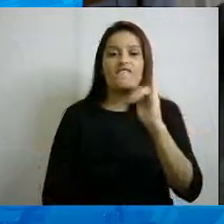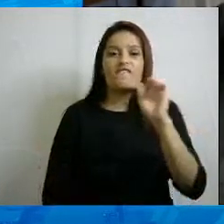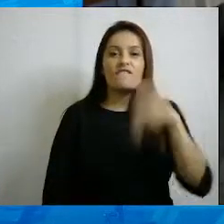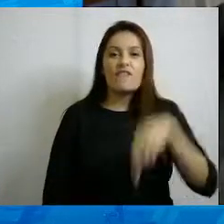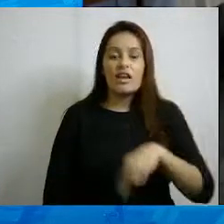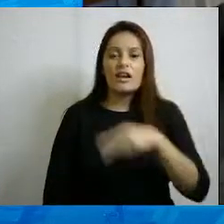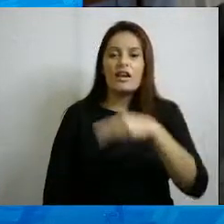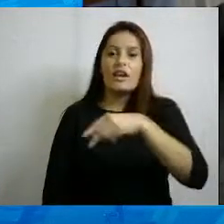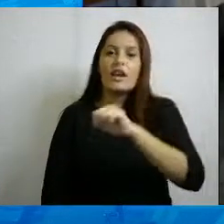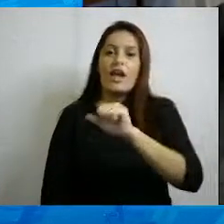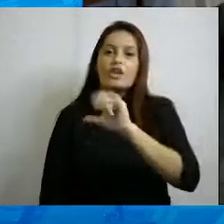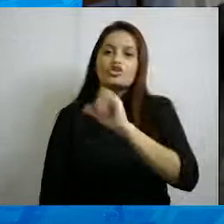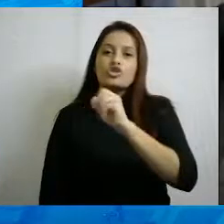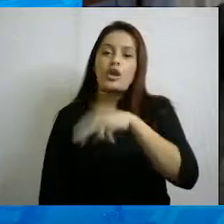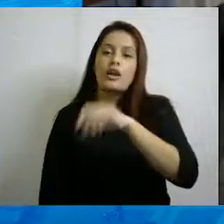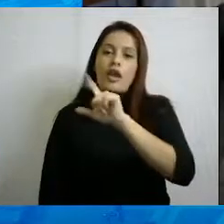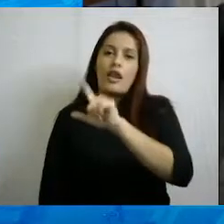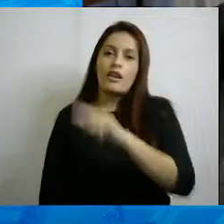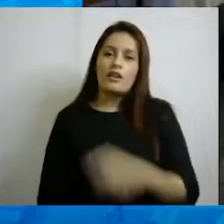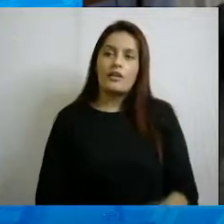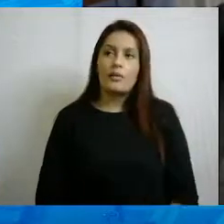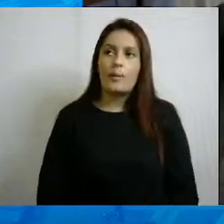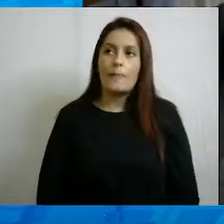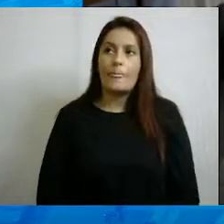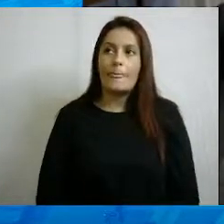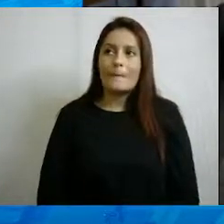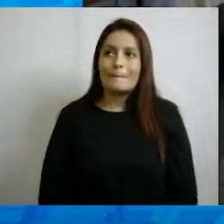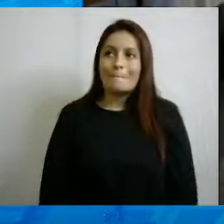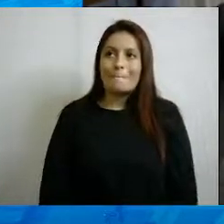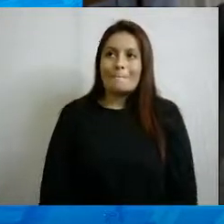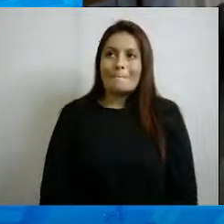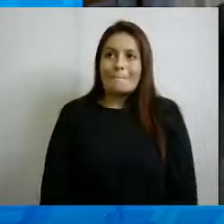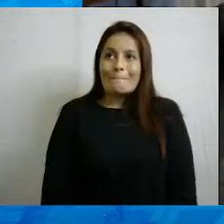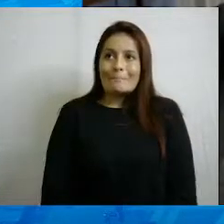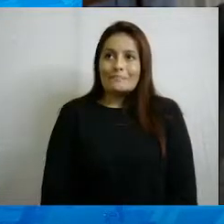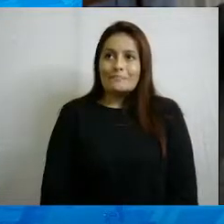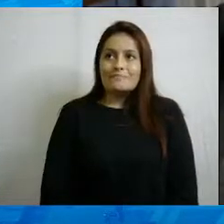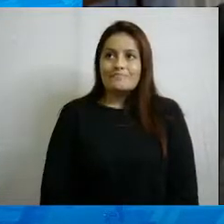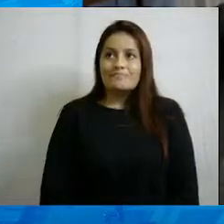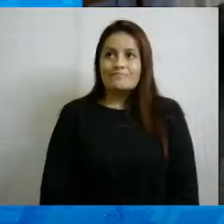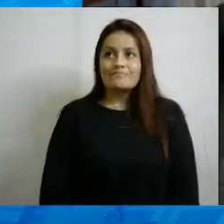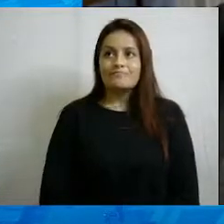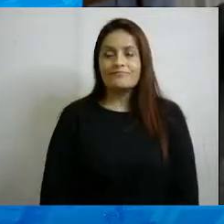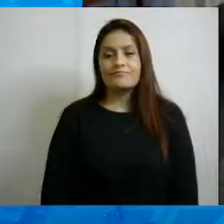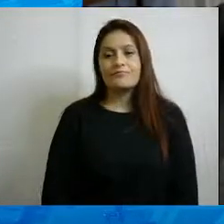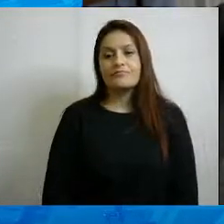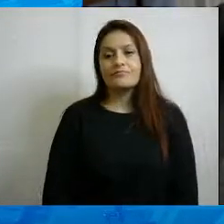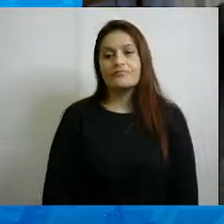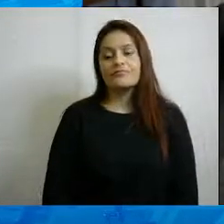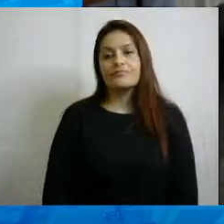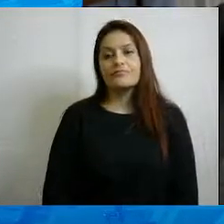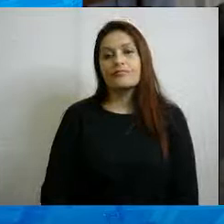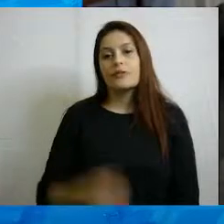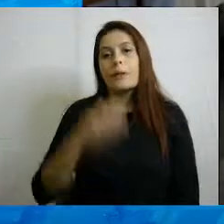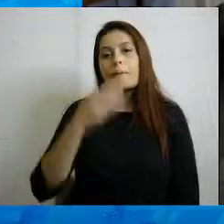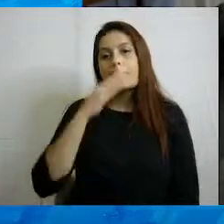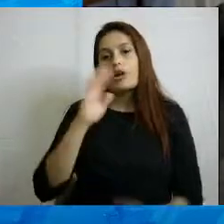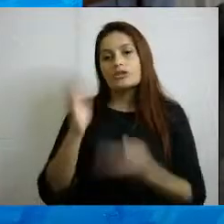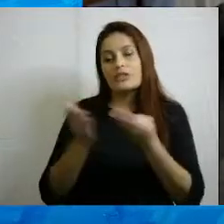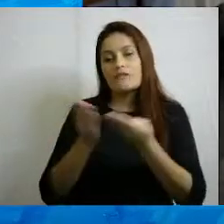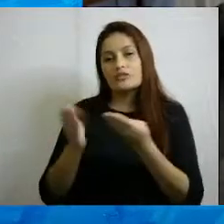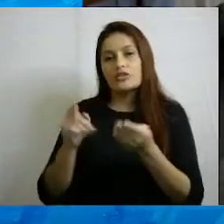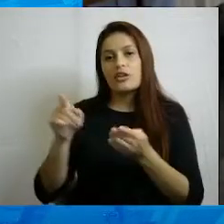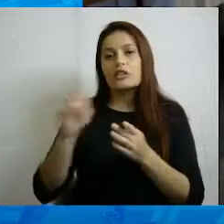regularizarle. Más que también mandarlo a asistencia judicial, que no sé si será el mejor servicio, porque son estudiantes en práctica también que